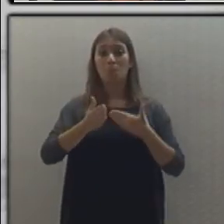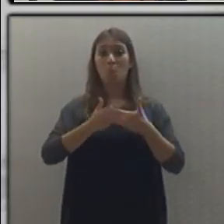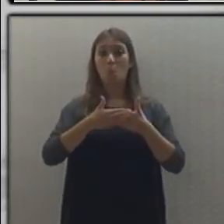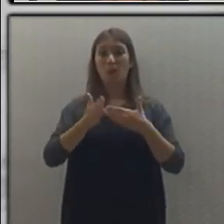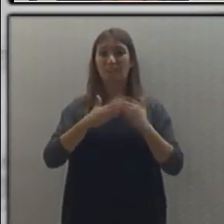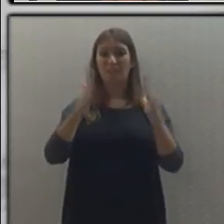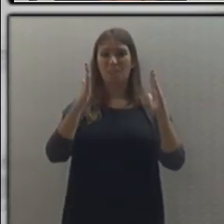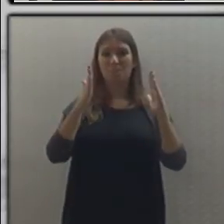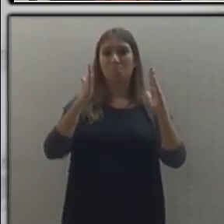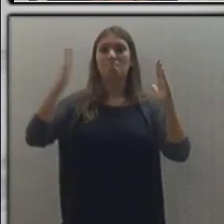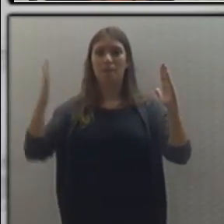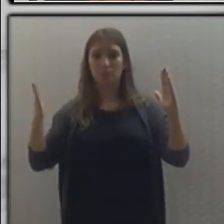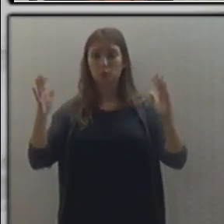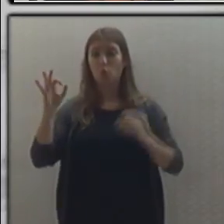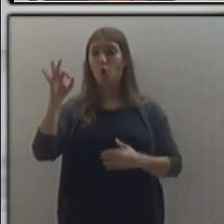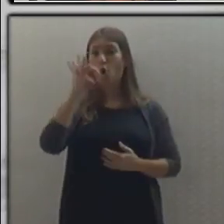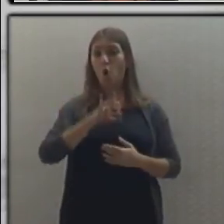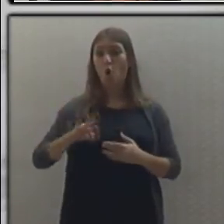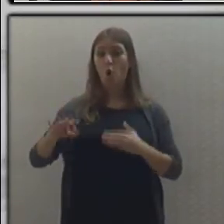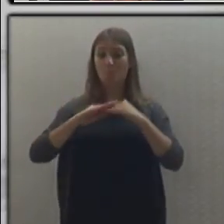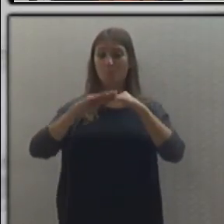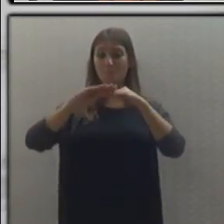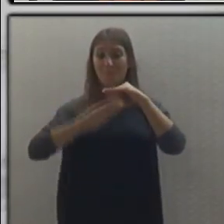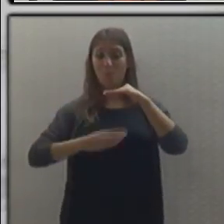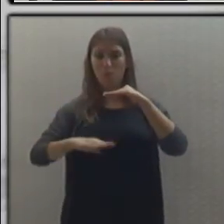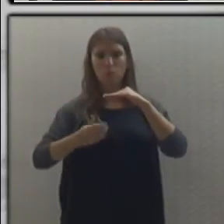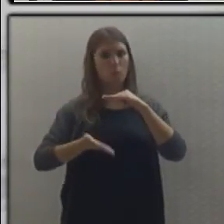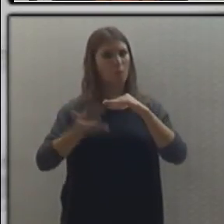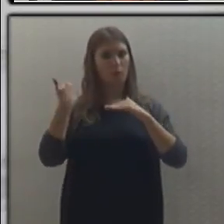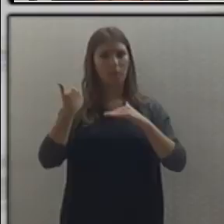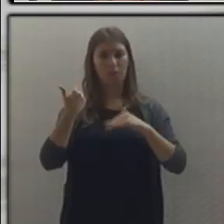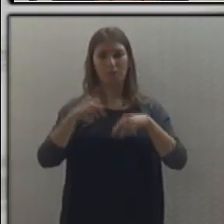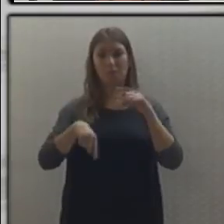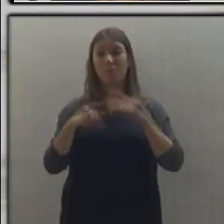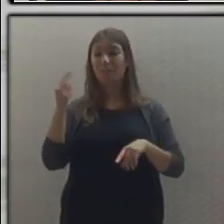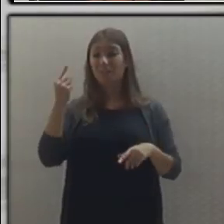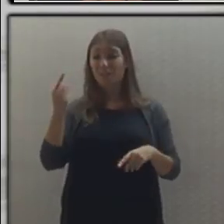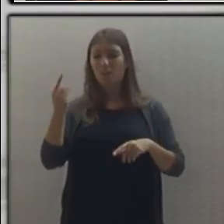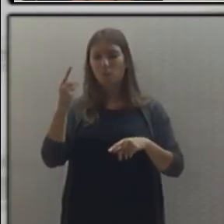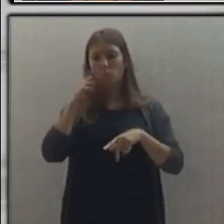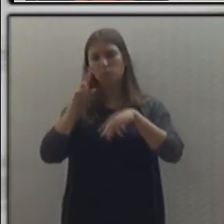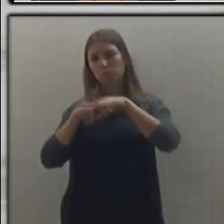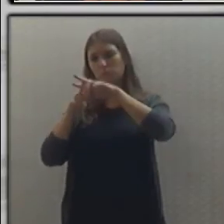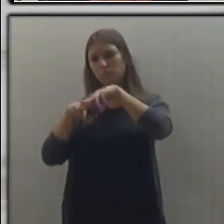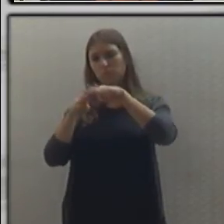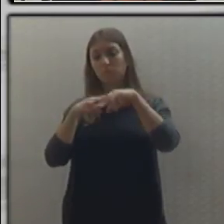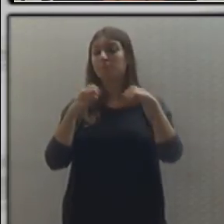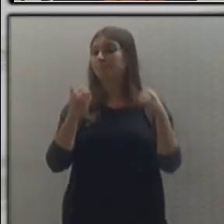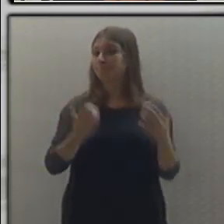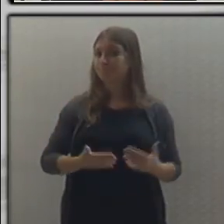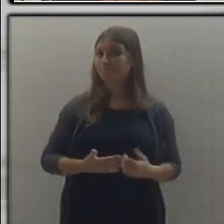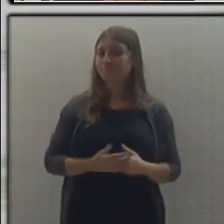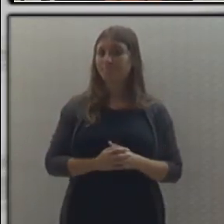puerta o de una eliminación de peldaño, y así con cada actividad. Entonces,